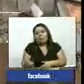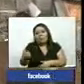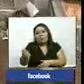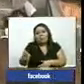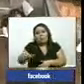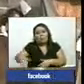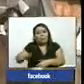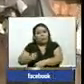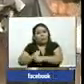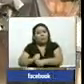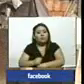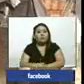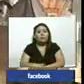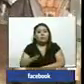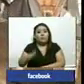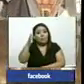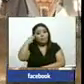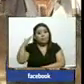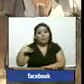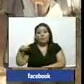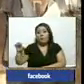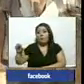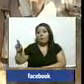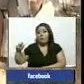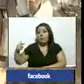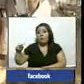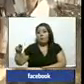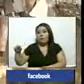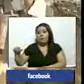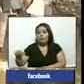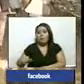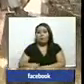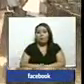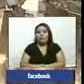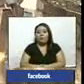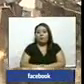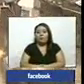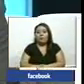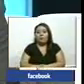en lugares seguros. Eugenia Sagastume, Voz de América, Guatemala.